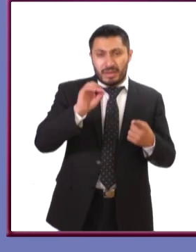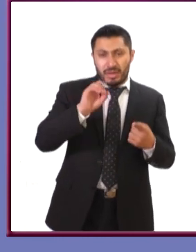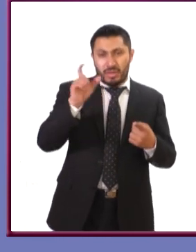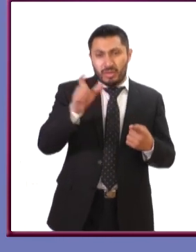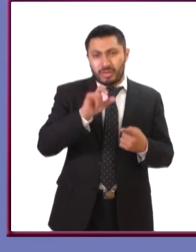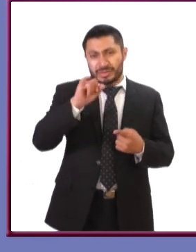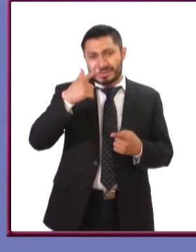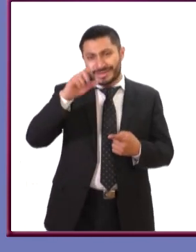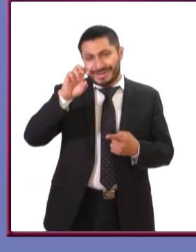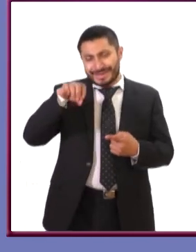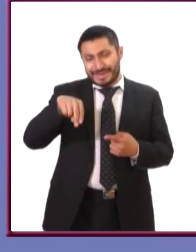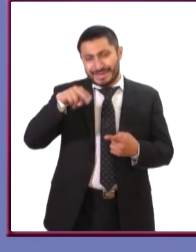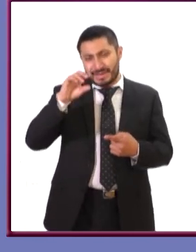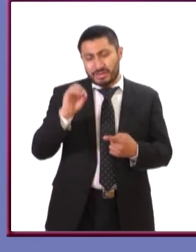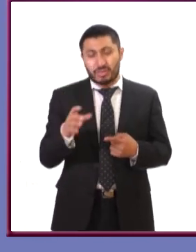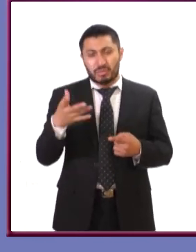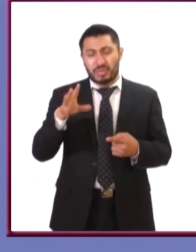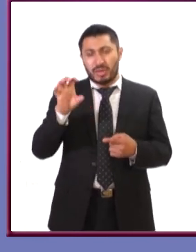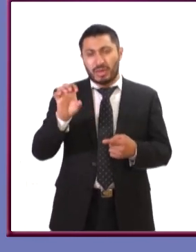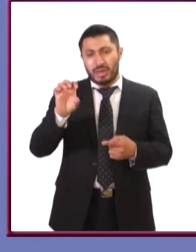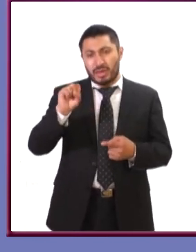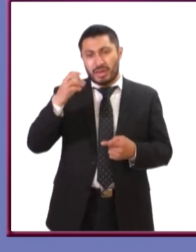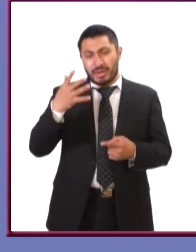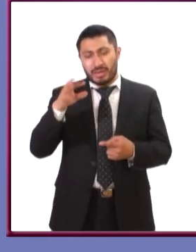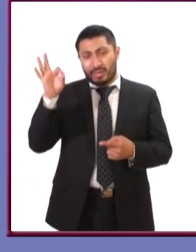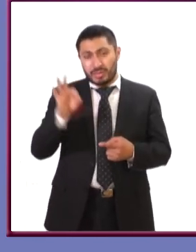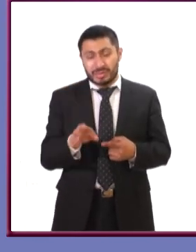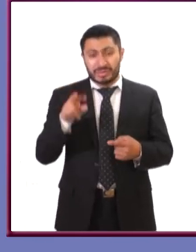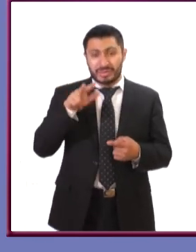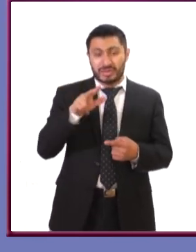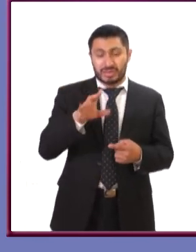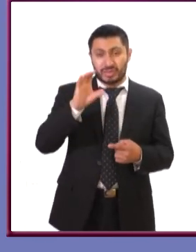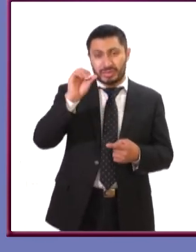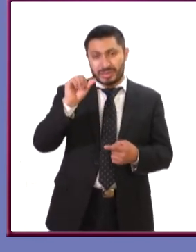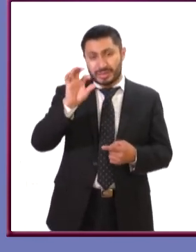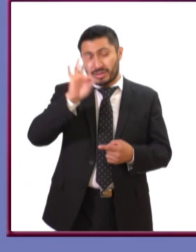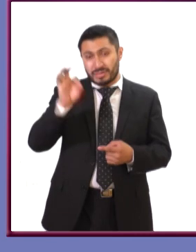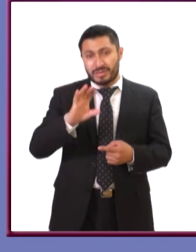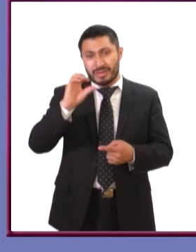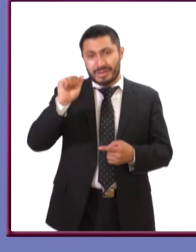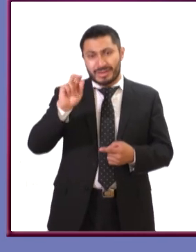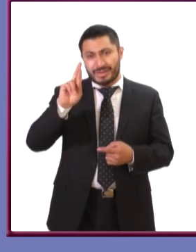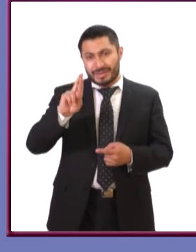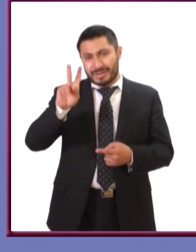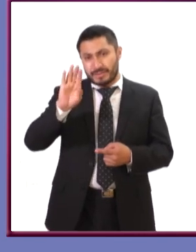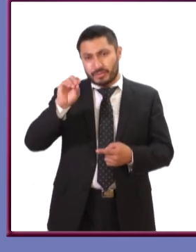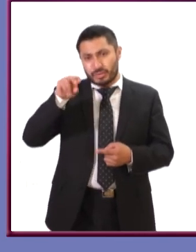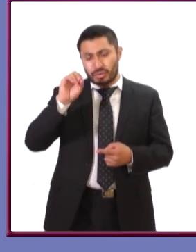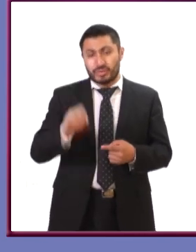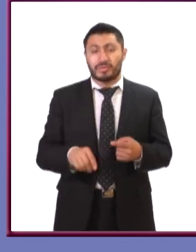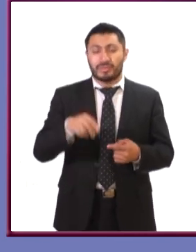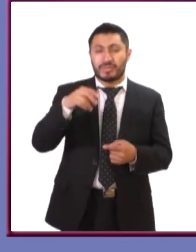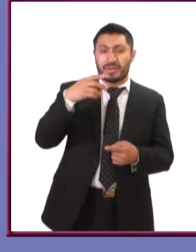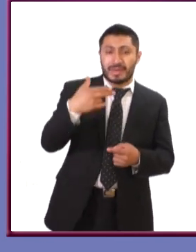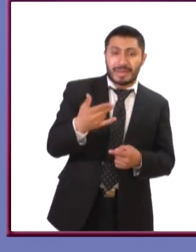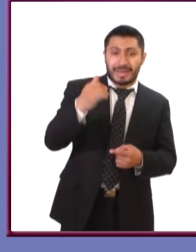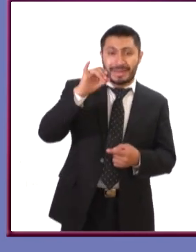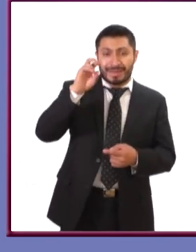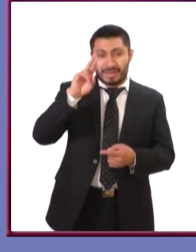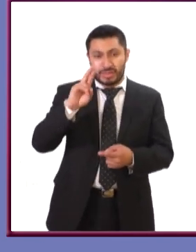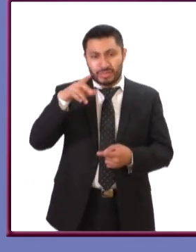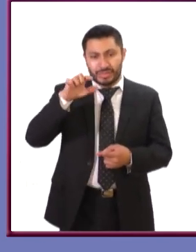hay oxígeno 65%. Tenemos 18% de carbono. De hidrógeno